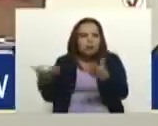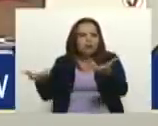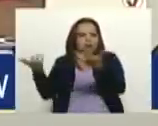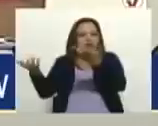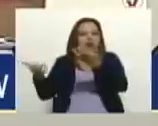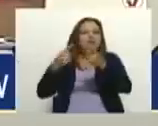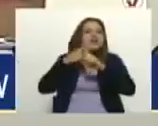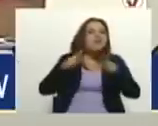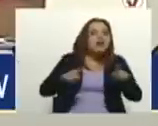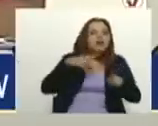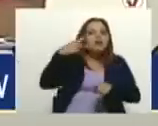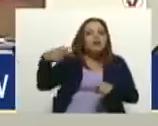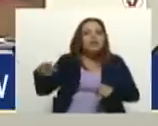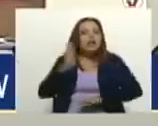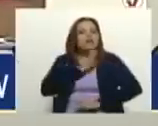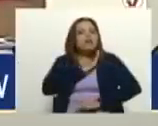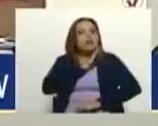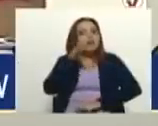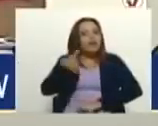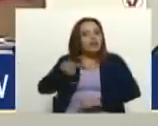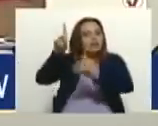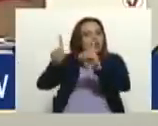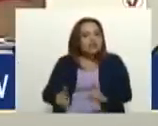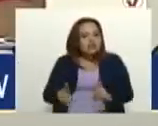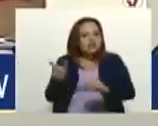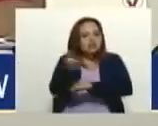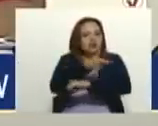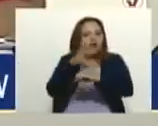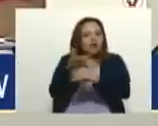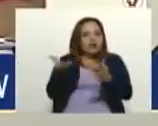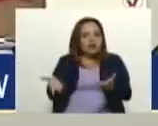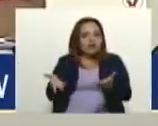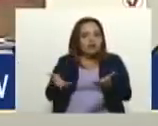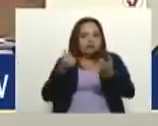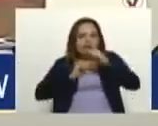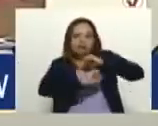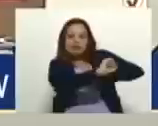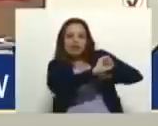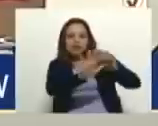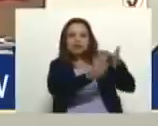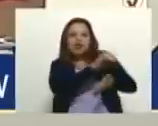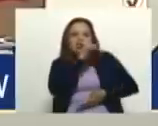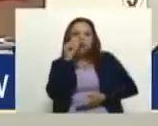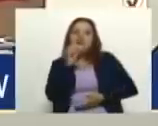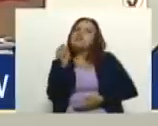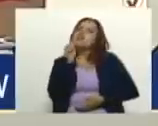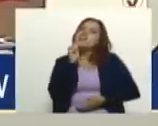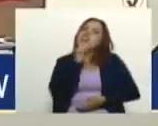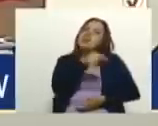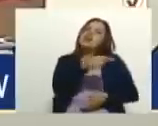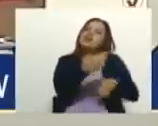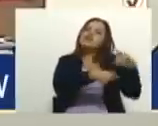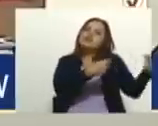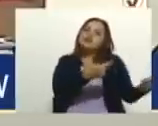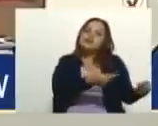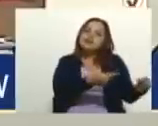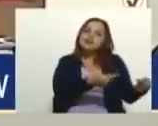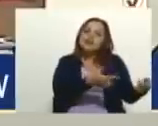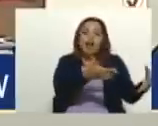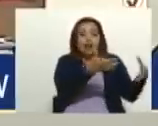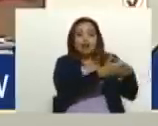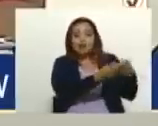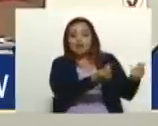de políticas propias para el combate contra la droga. ¿A quién afecta? A la